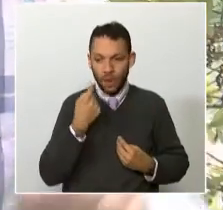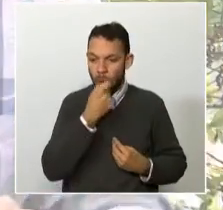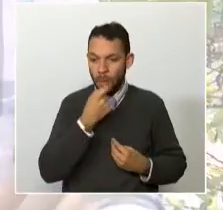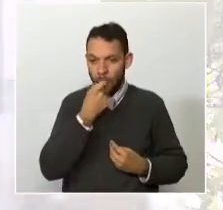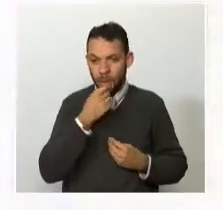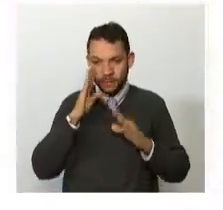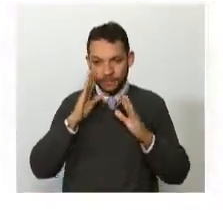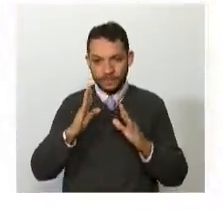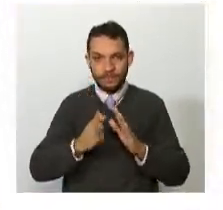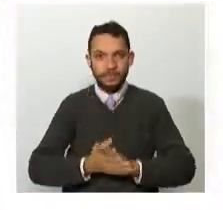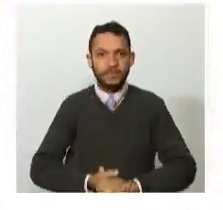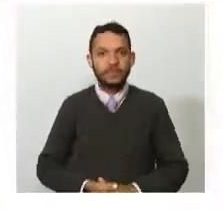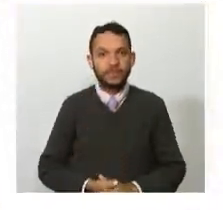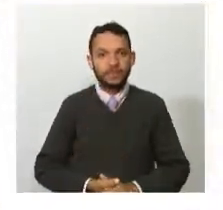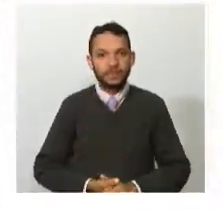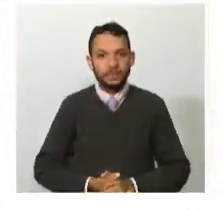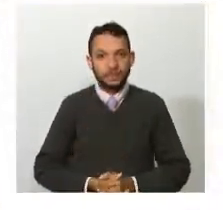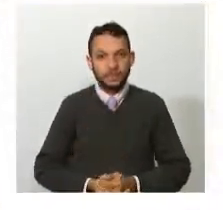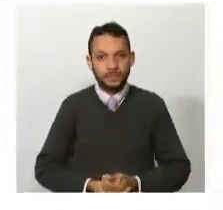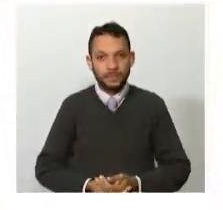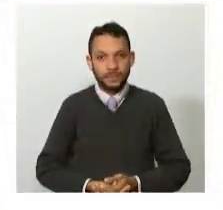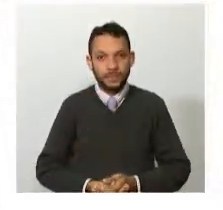odontología.